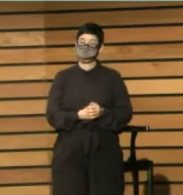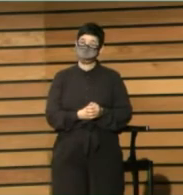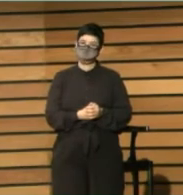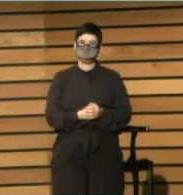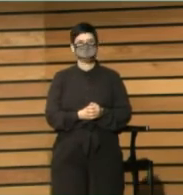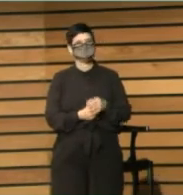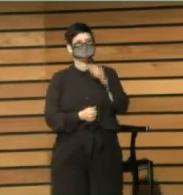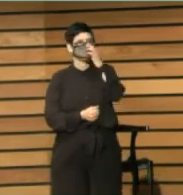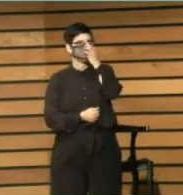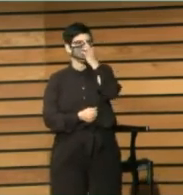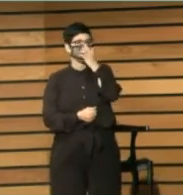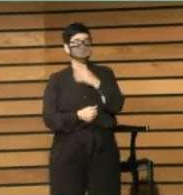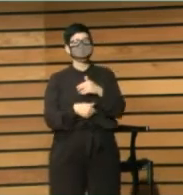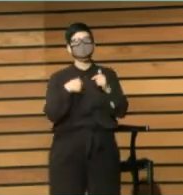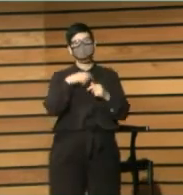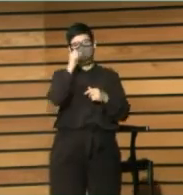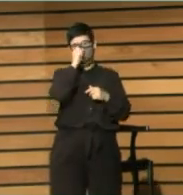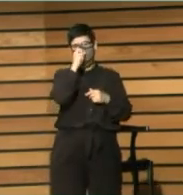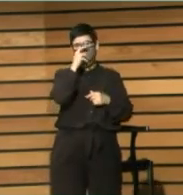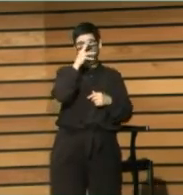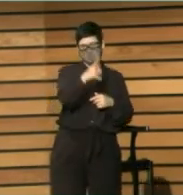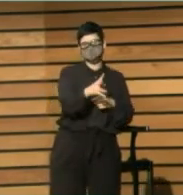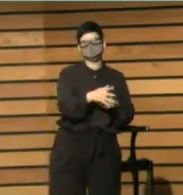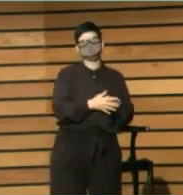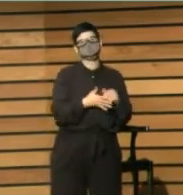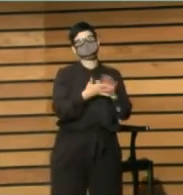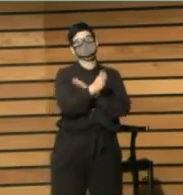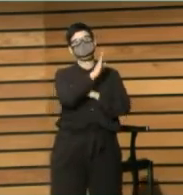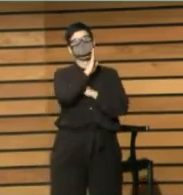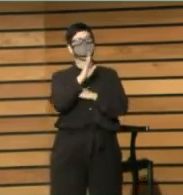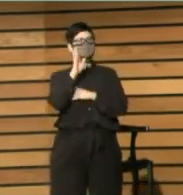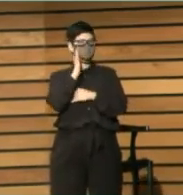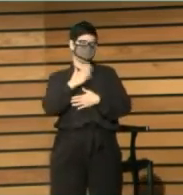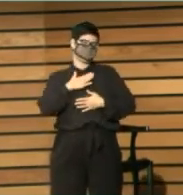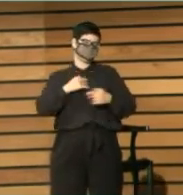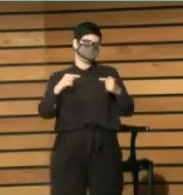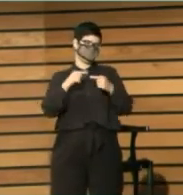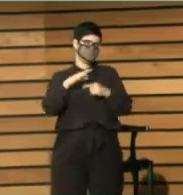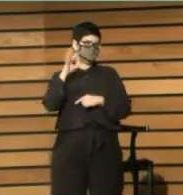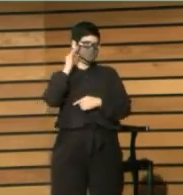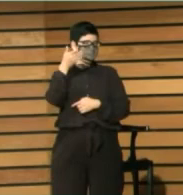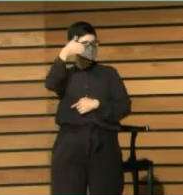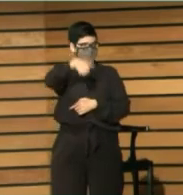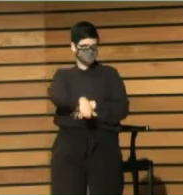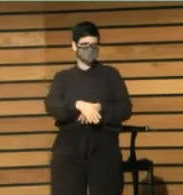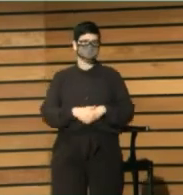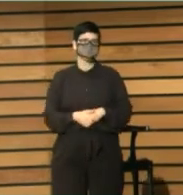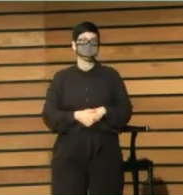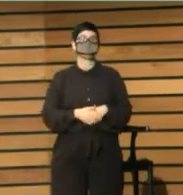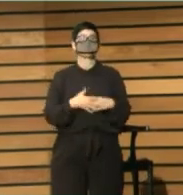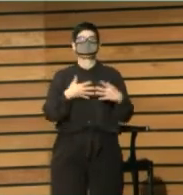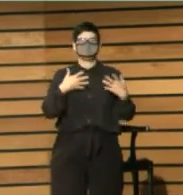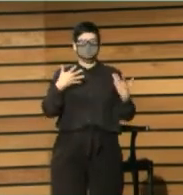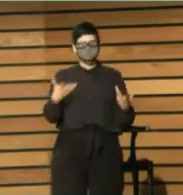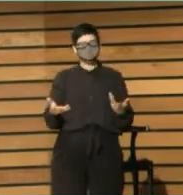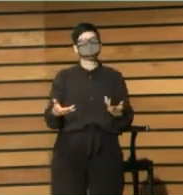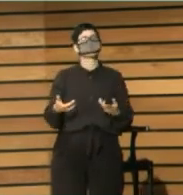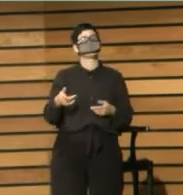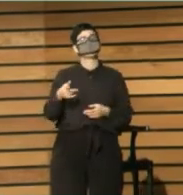Al cabo de los años, murió su madre, mi hermana. Y entonces él me